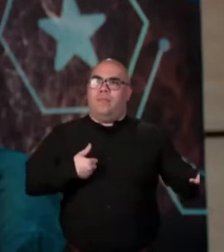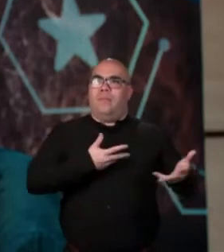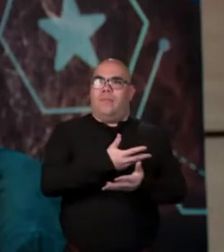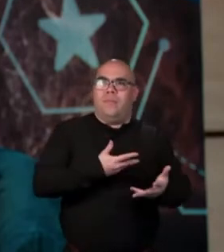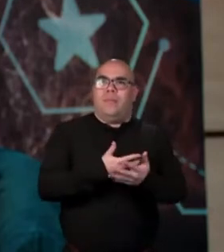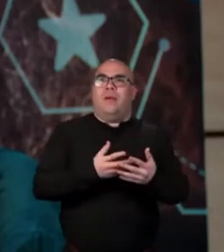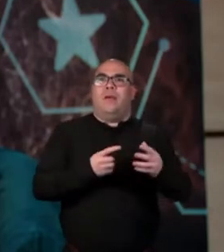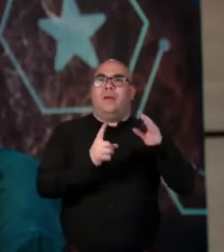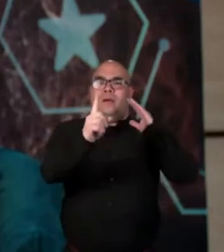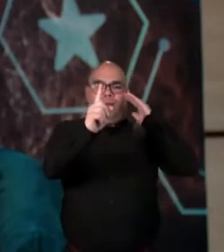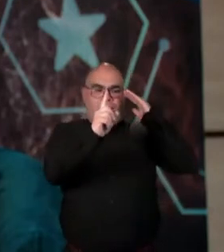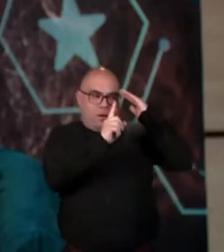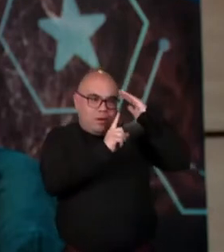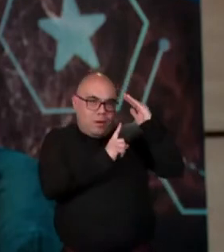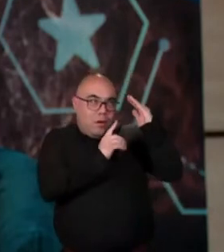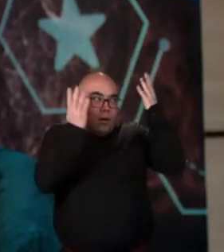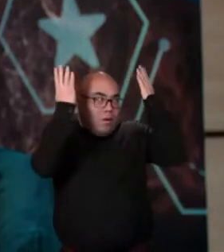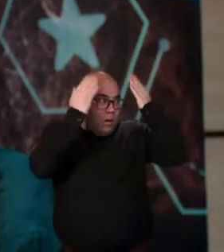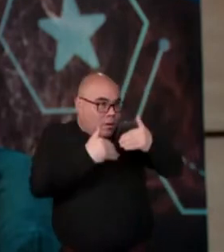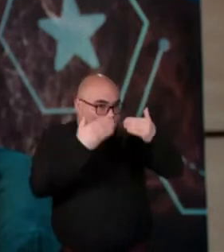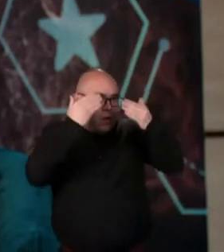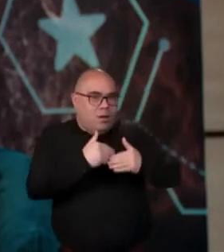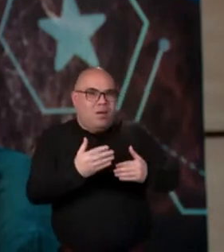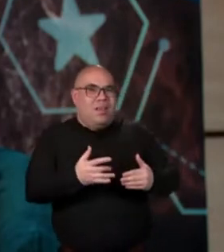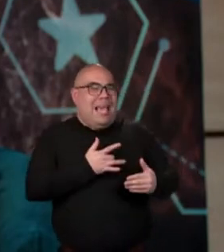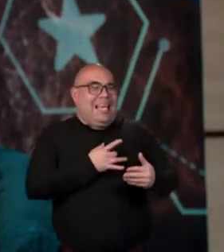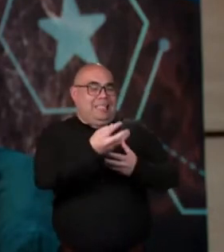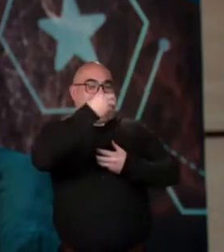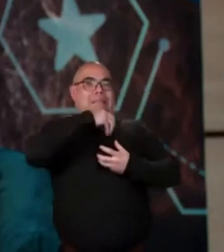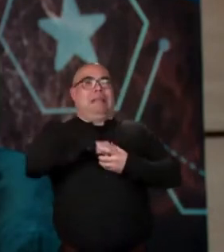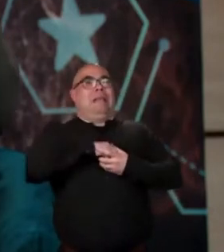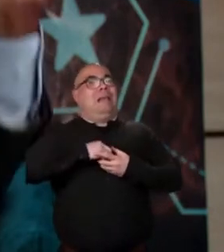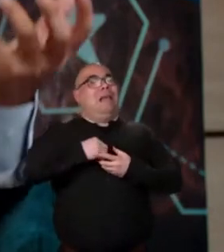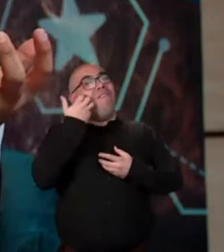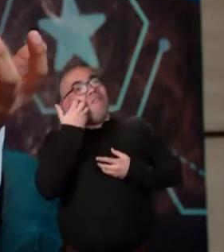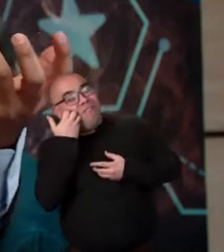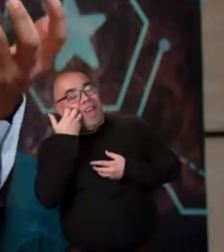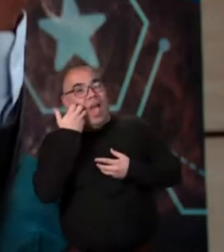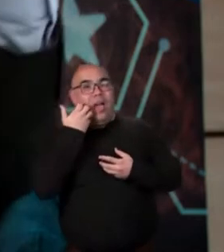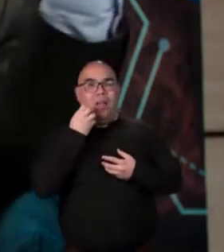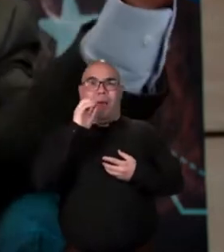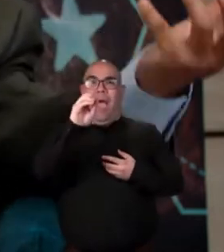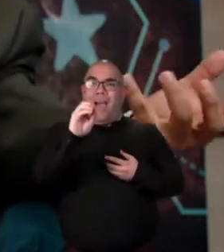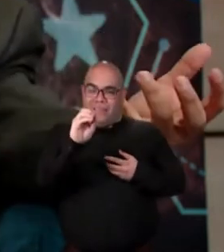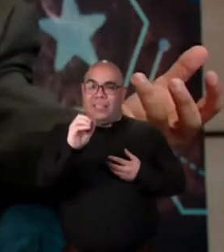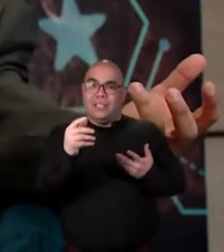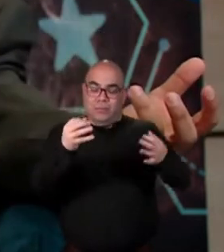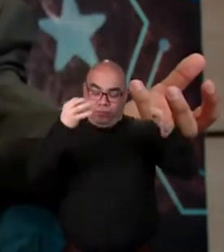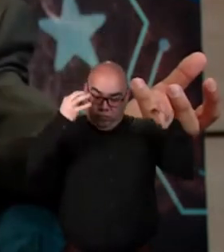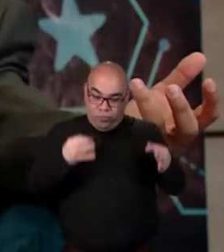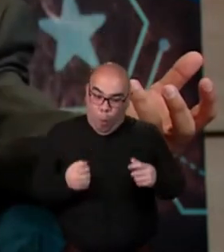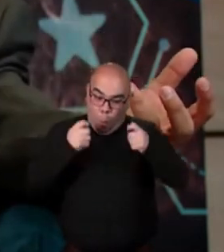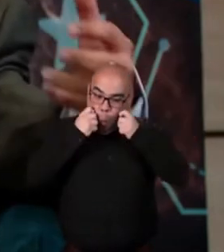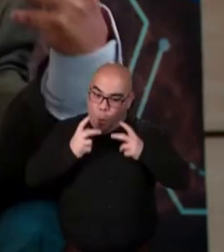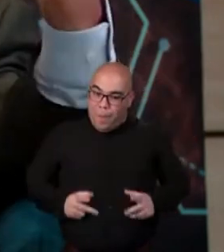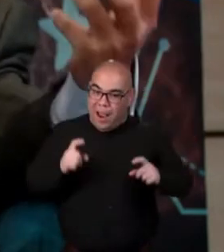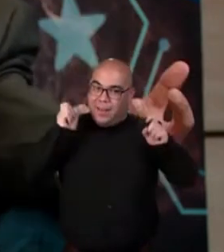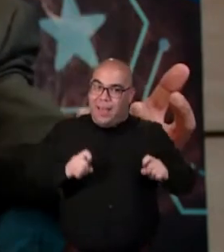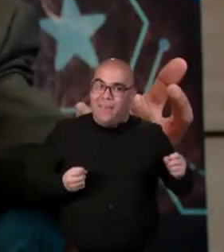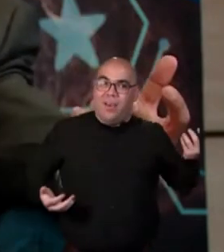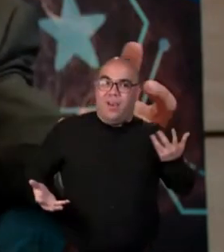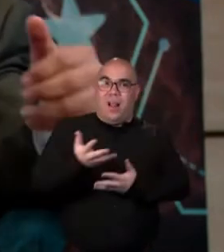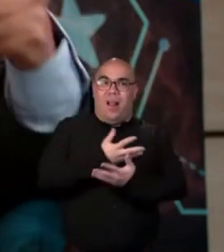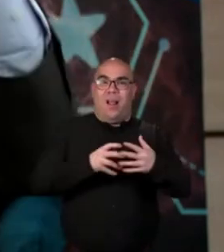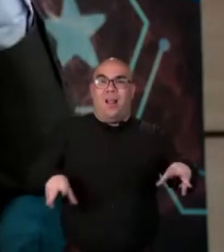caverna de quedarme quedan encerrado es patológico es decir es fuera de lo que es la esencia de nuestro ser humano estamos